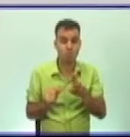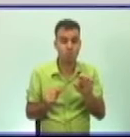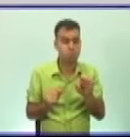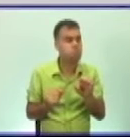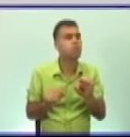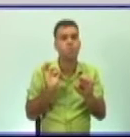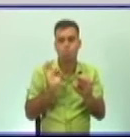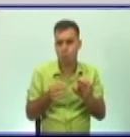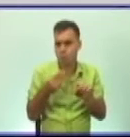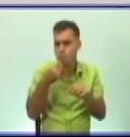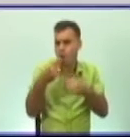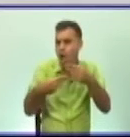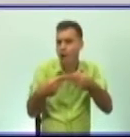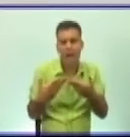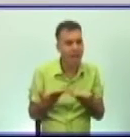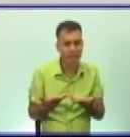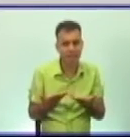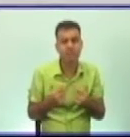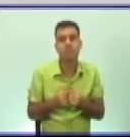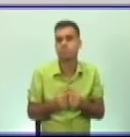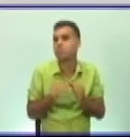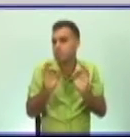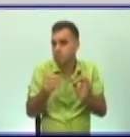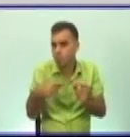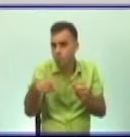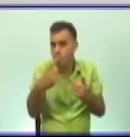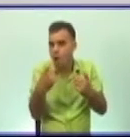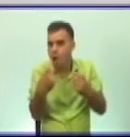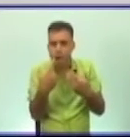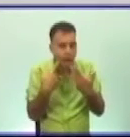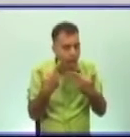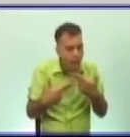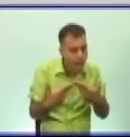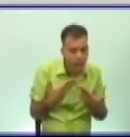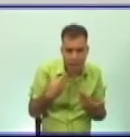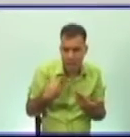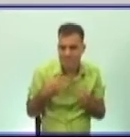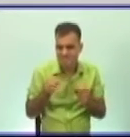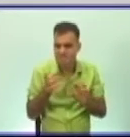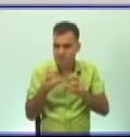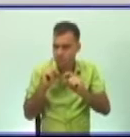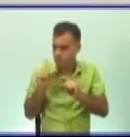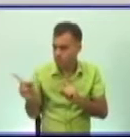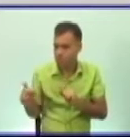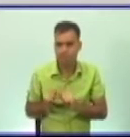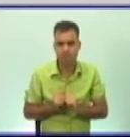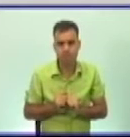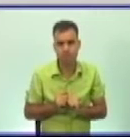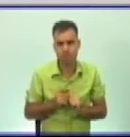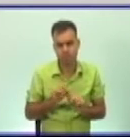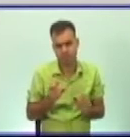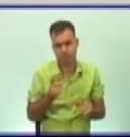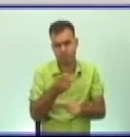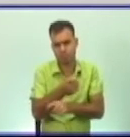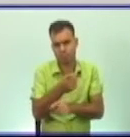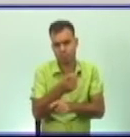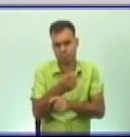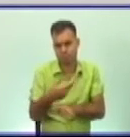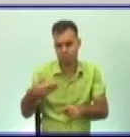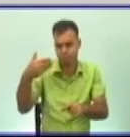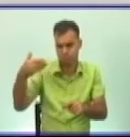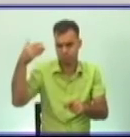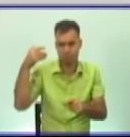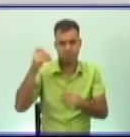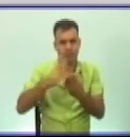calcularlo cada vez que sea necesario. Estas herramientas ya las hemos ido aportando en las clases